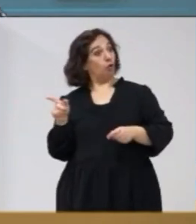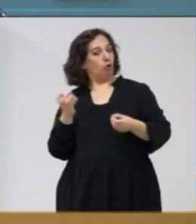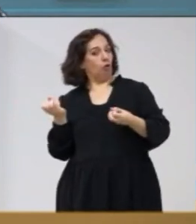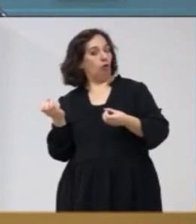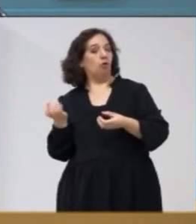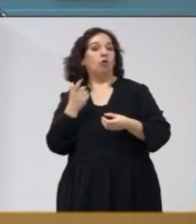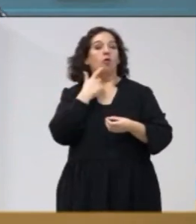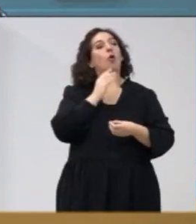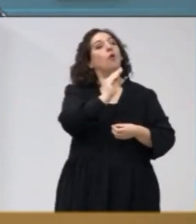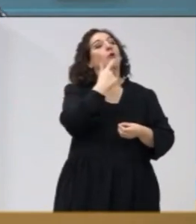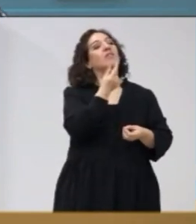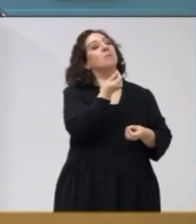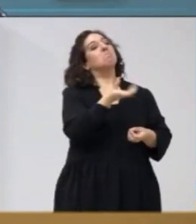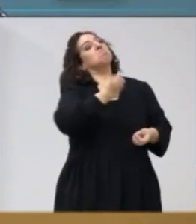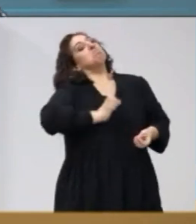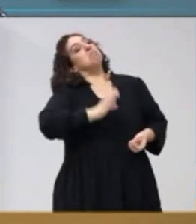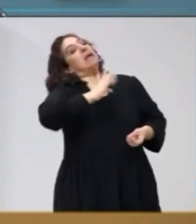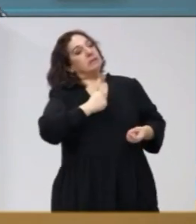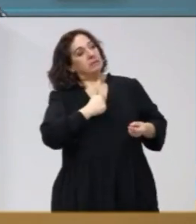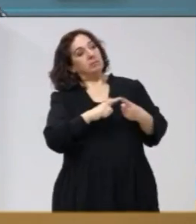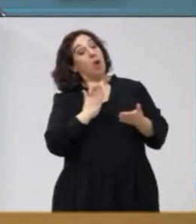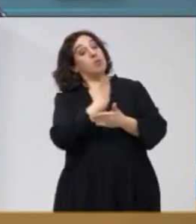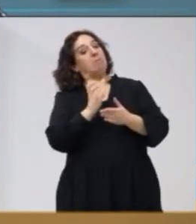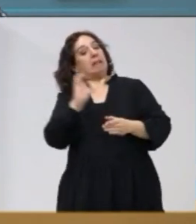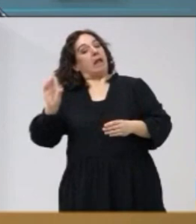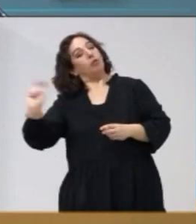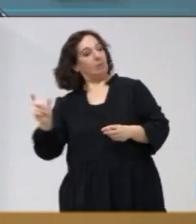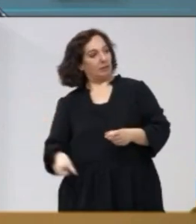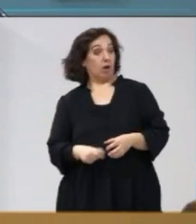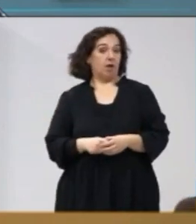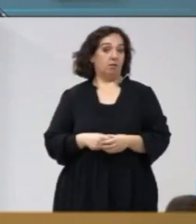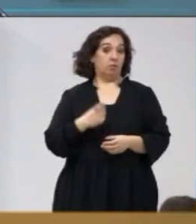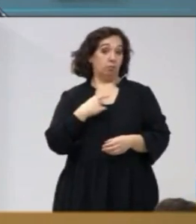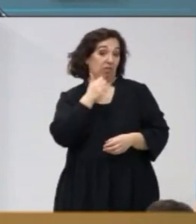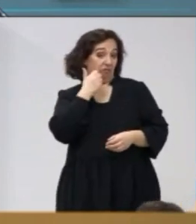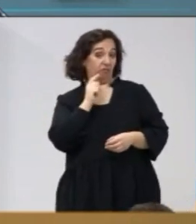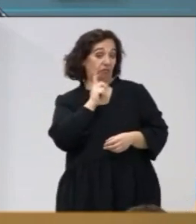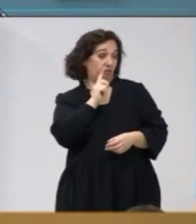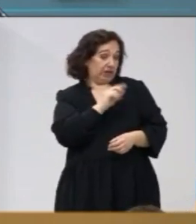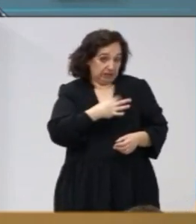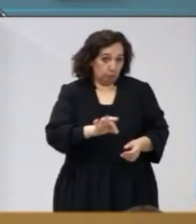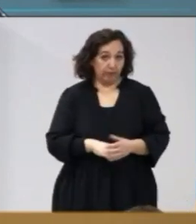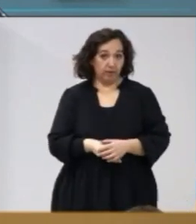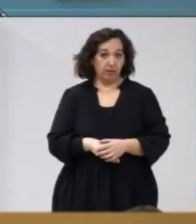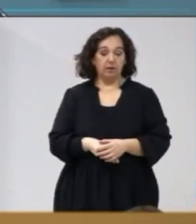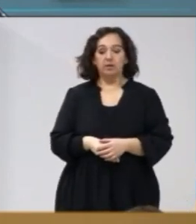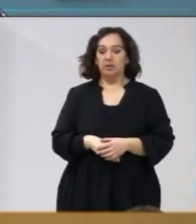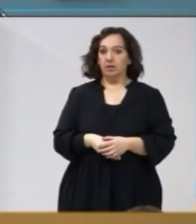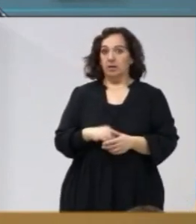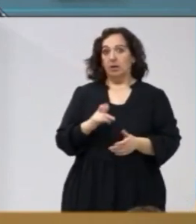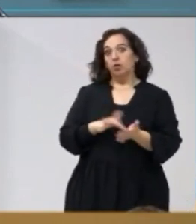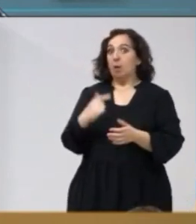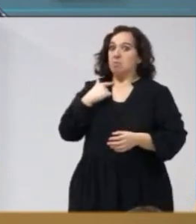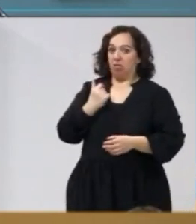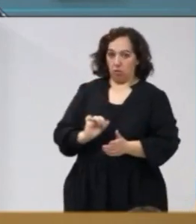dicho, necesito más porque tengo que dar una parte a alguien, siendo falso, ¿no? Pues estamos perdidos